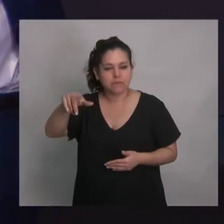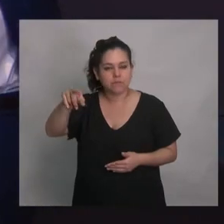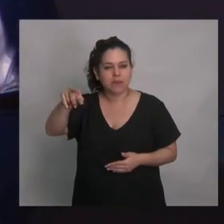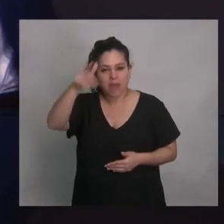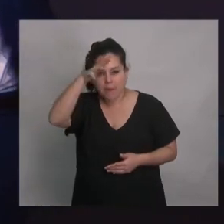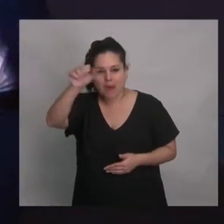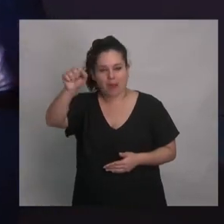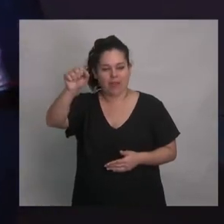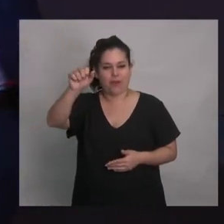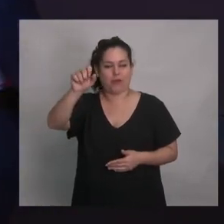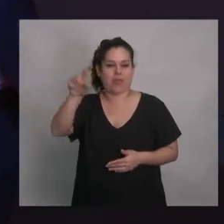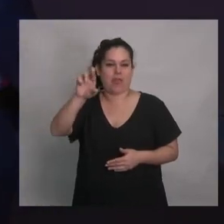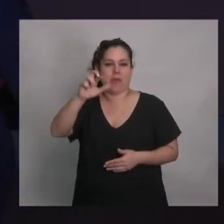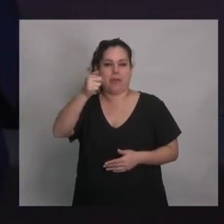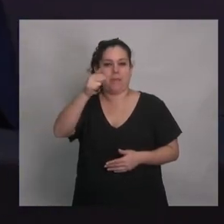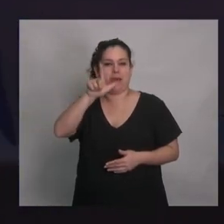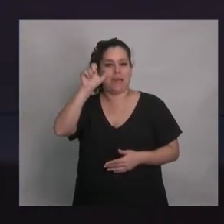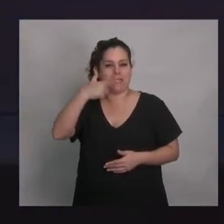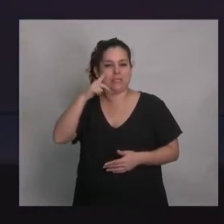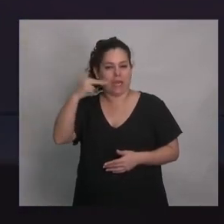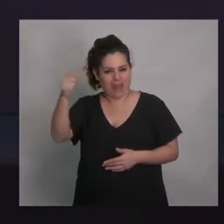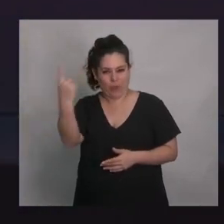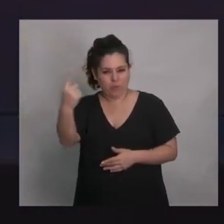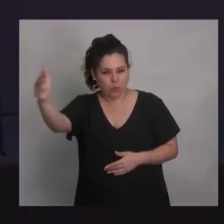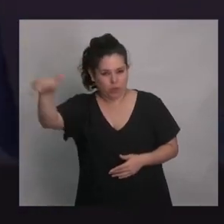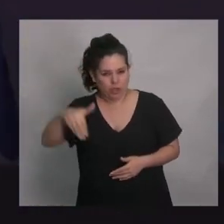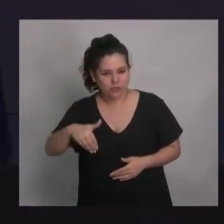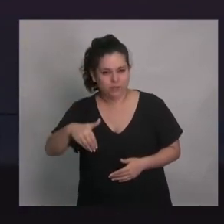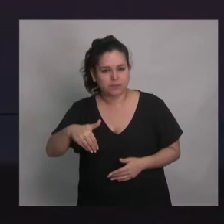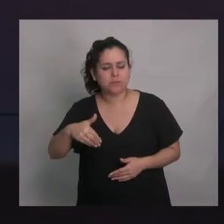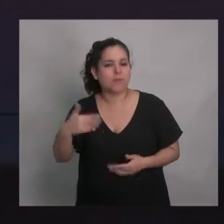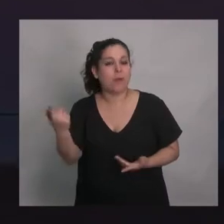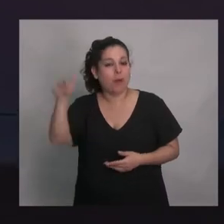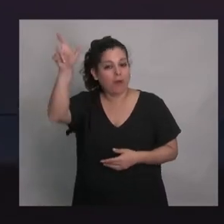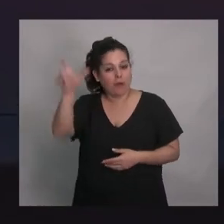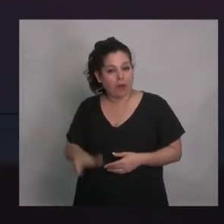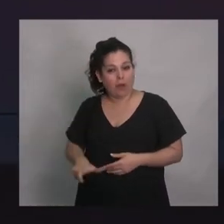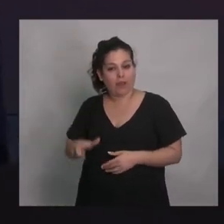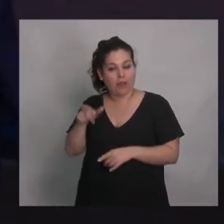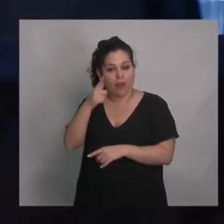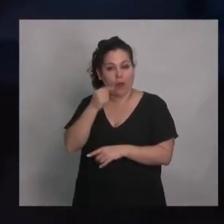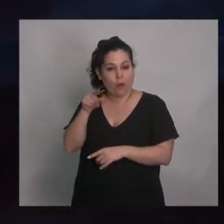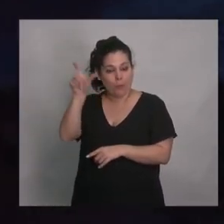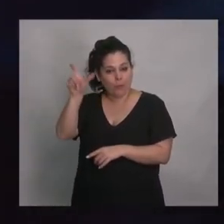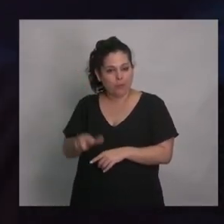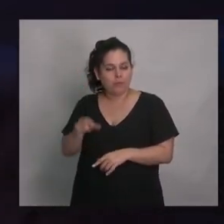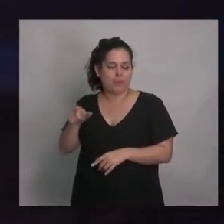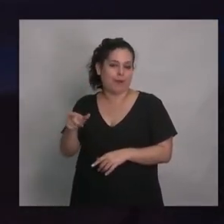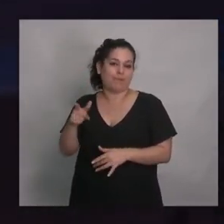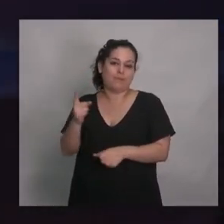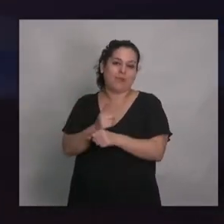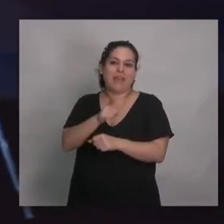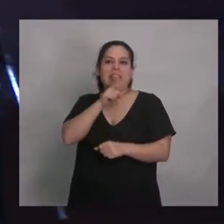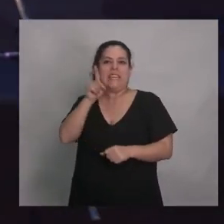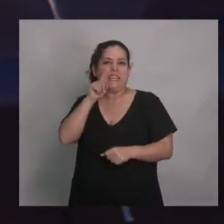al embajador palestino por favor ven youzhny porque este tipo bueno no sé si se le puede